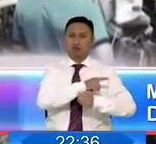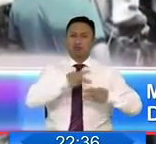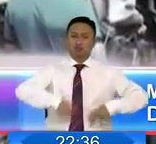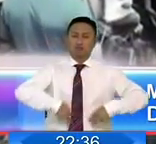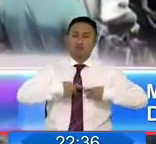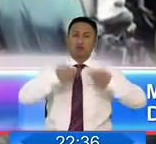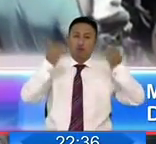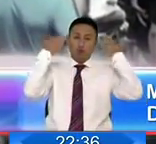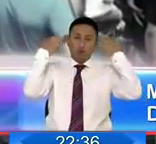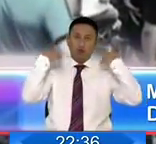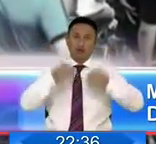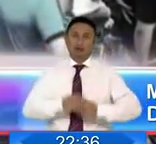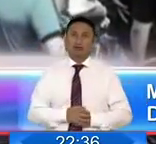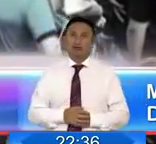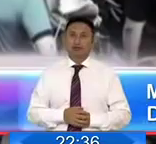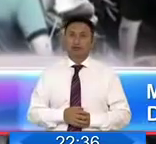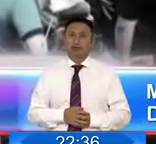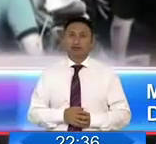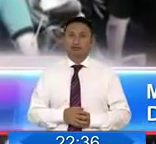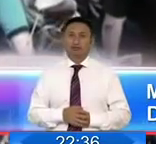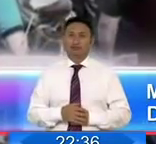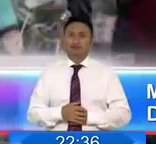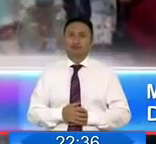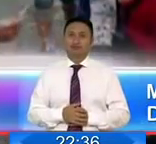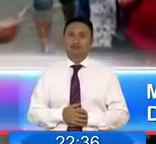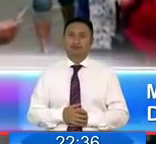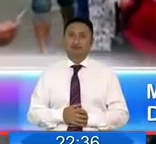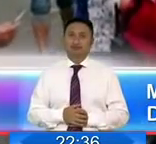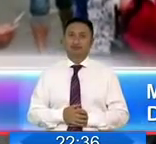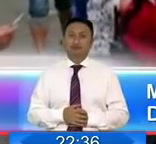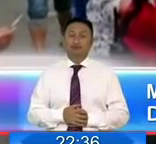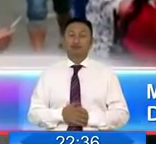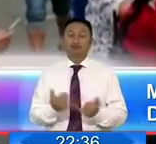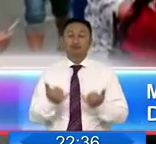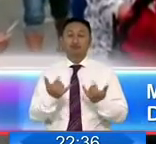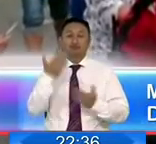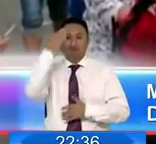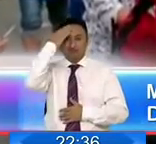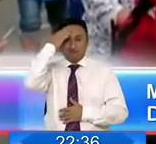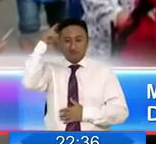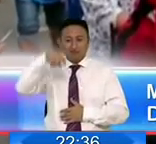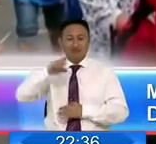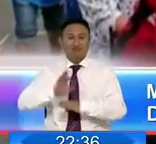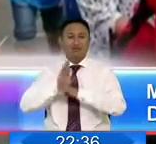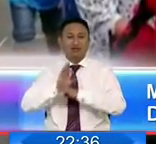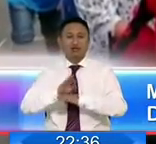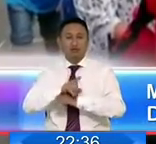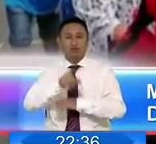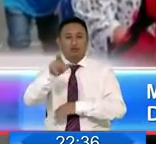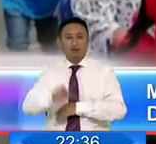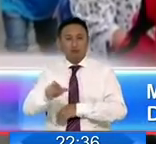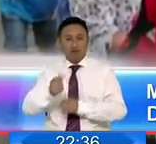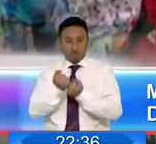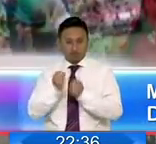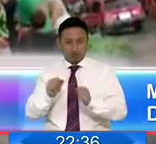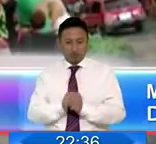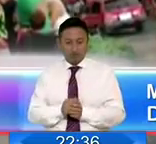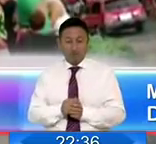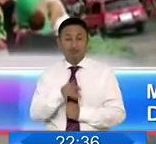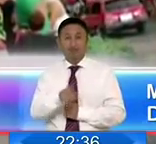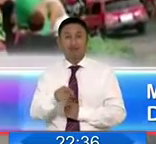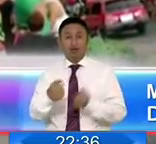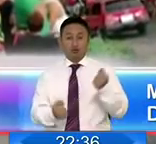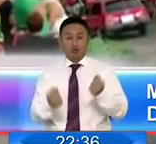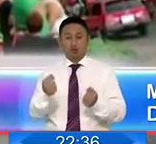urbe porteña. Lo que se conoce hasta el momento, y según testimonio de sobrevivientes, es que el